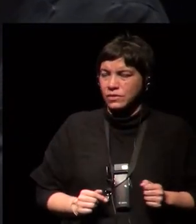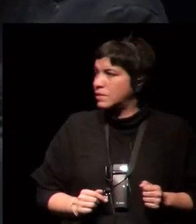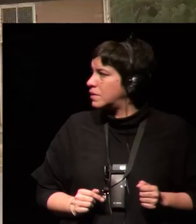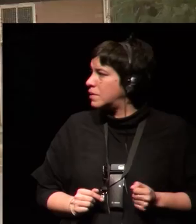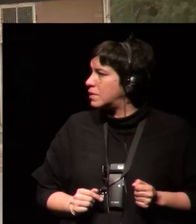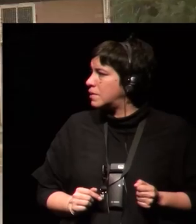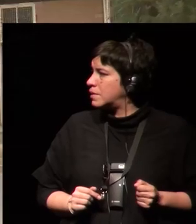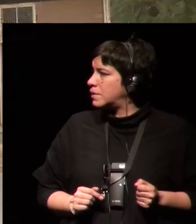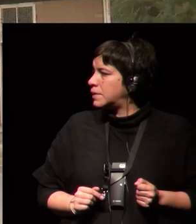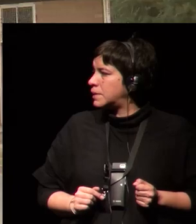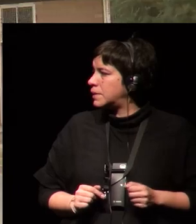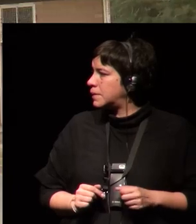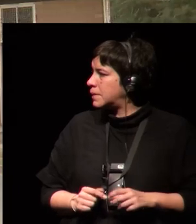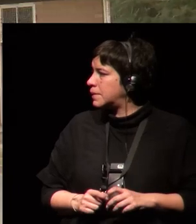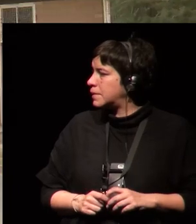Que he mencionado antes.